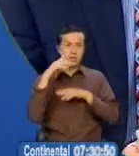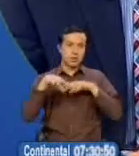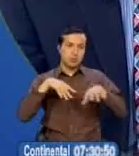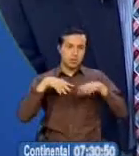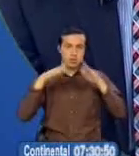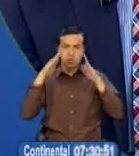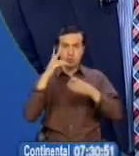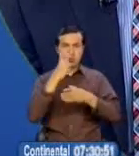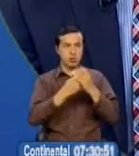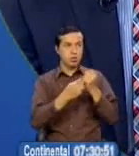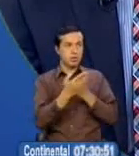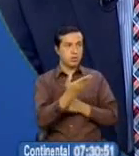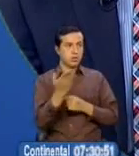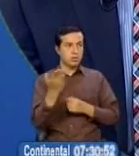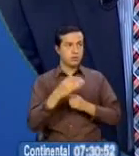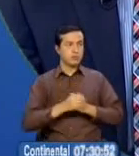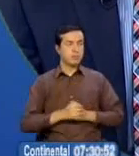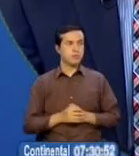o por ambas?